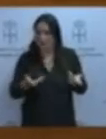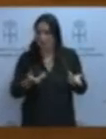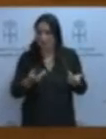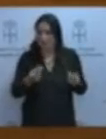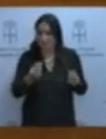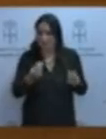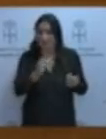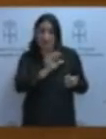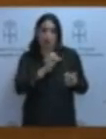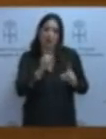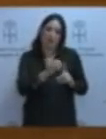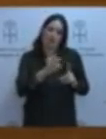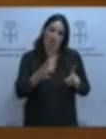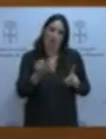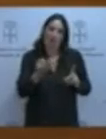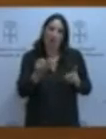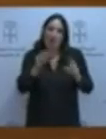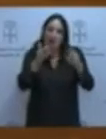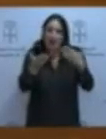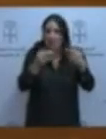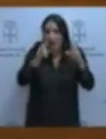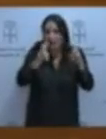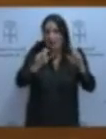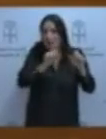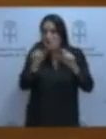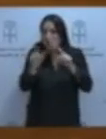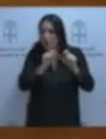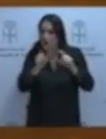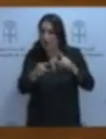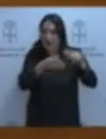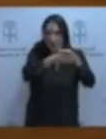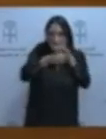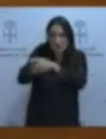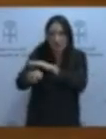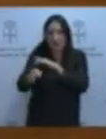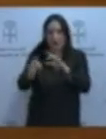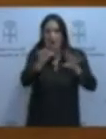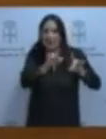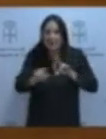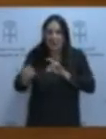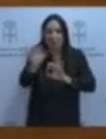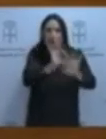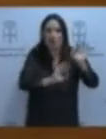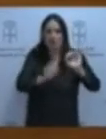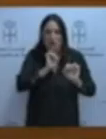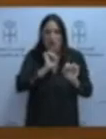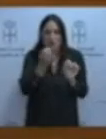foro, hablemos de movilidad, hablemos de accesibilidad y de ordenación del territorio, hablemos de modelo